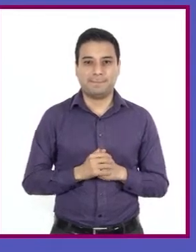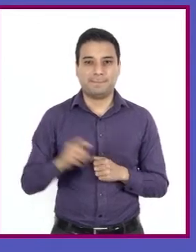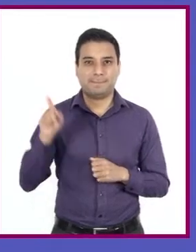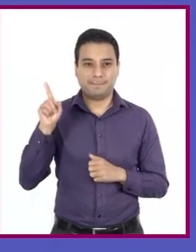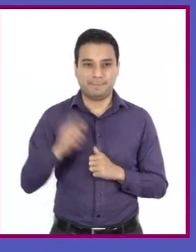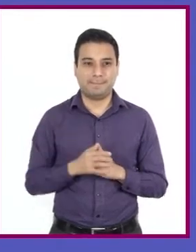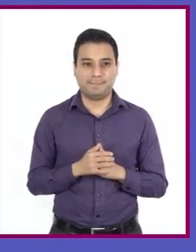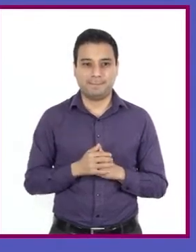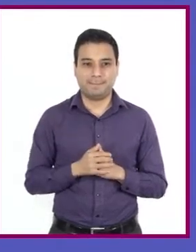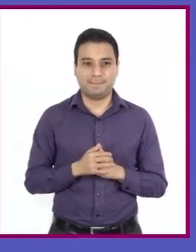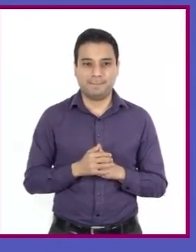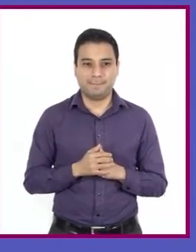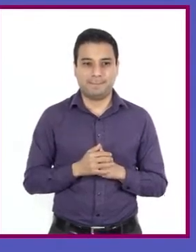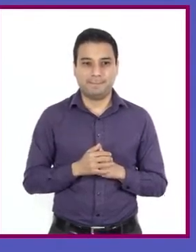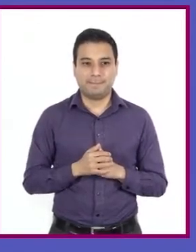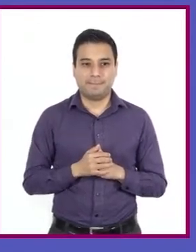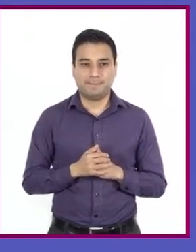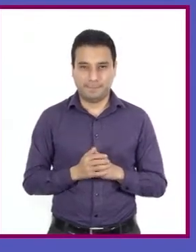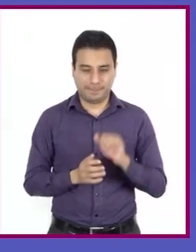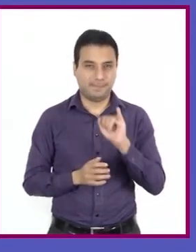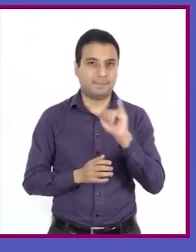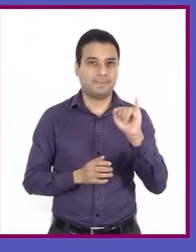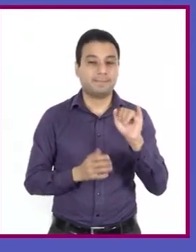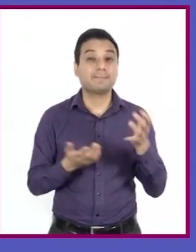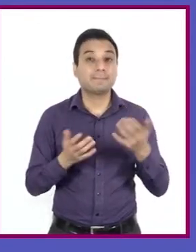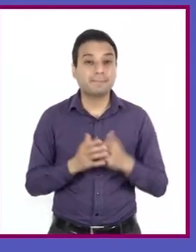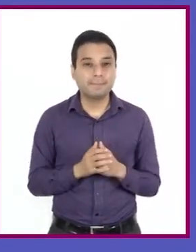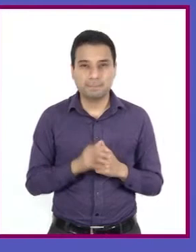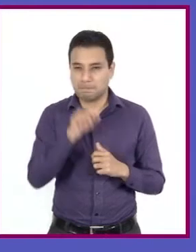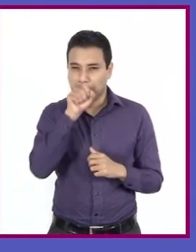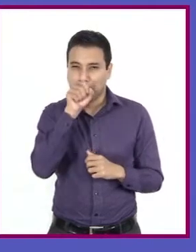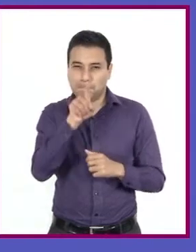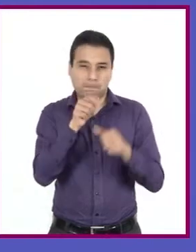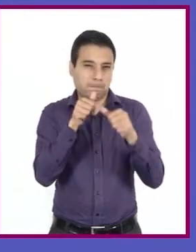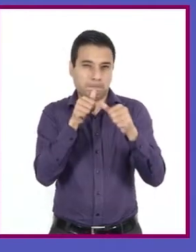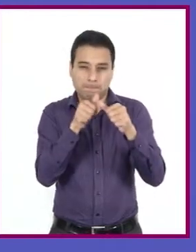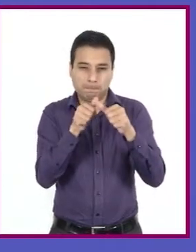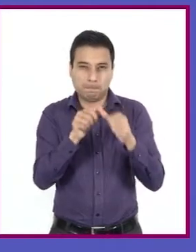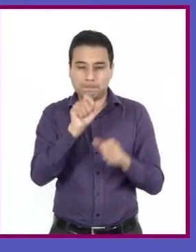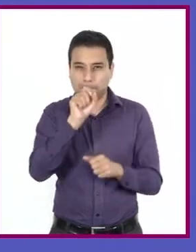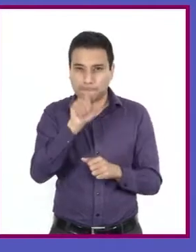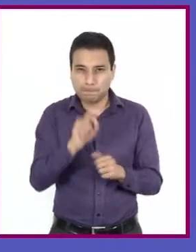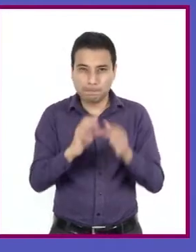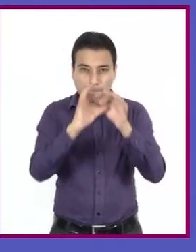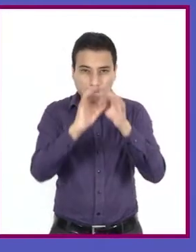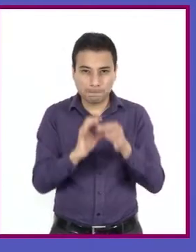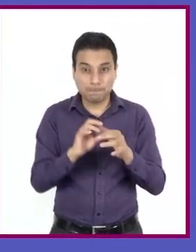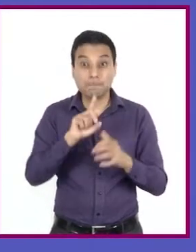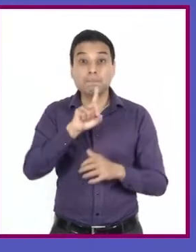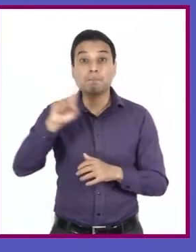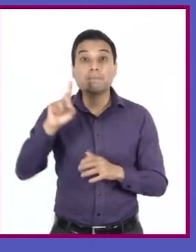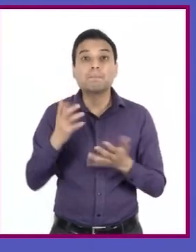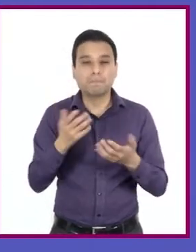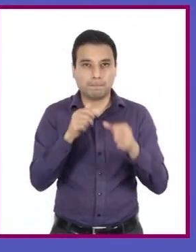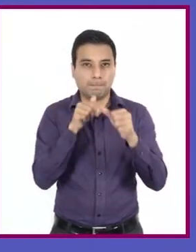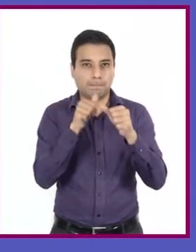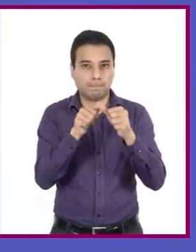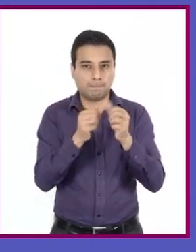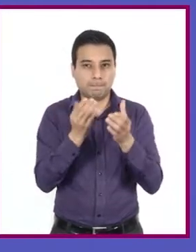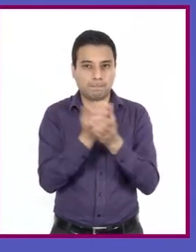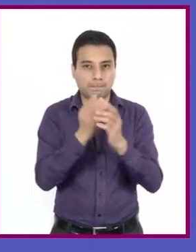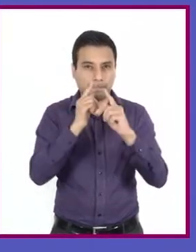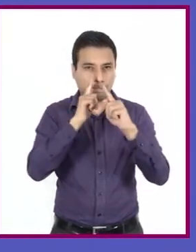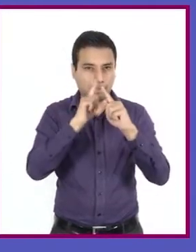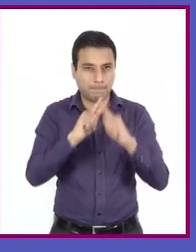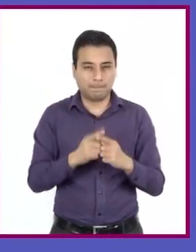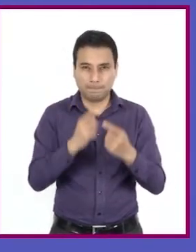versión es solo de una familia tipográfica y de un mismo tipo de letra. Pero en la imagen del lado derecho, combinó distintas tipografías